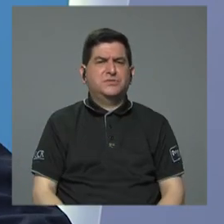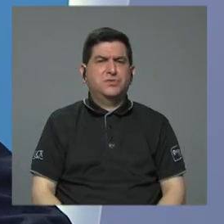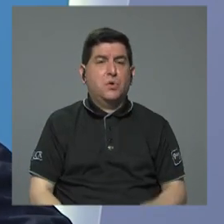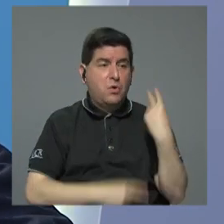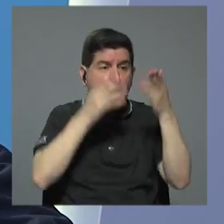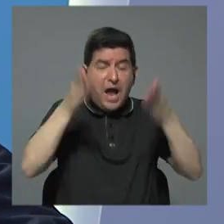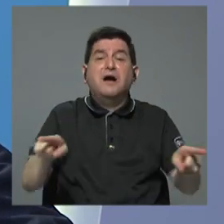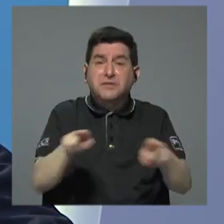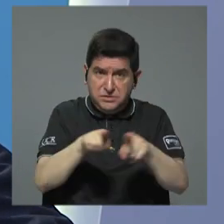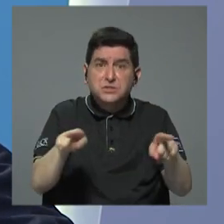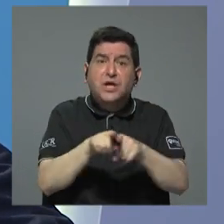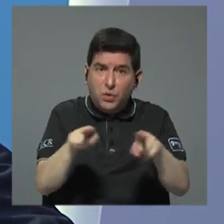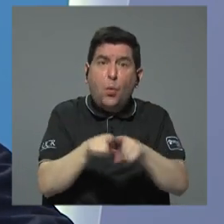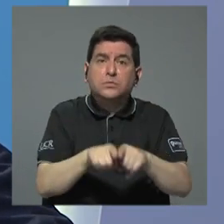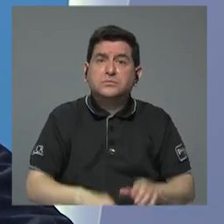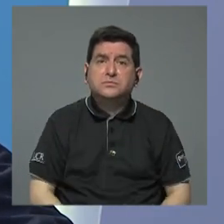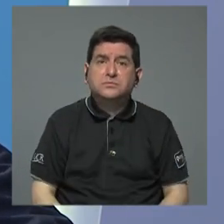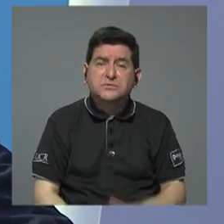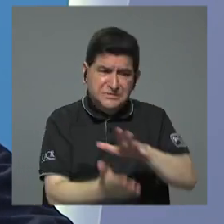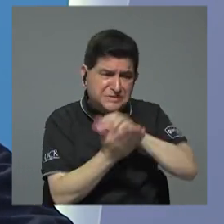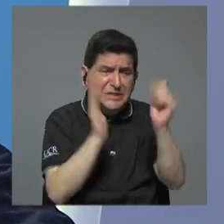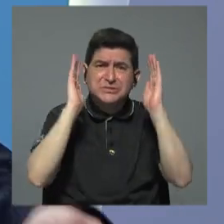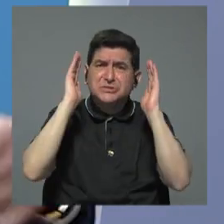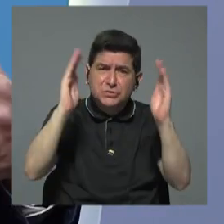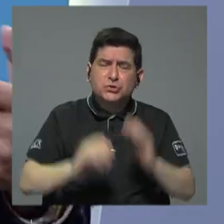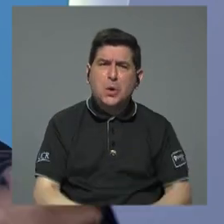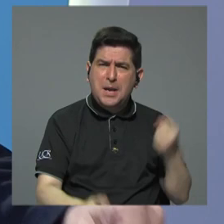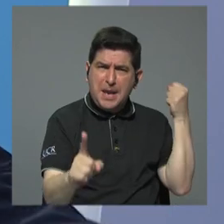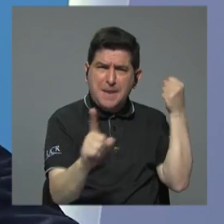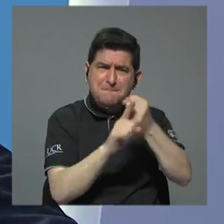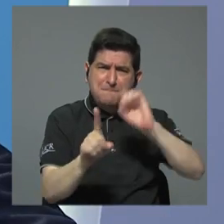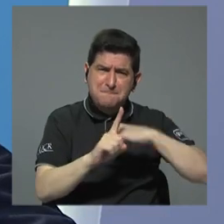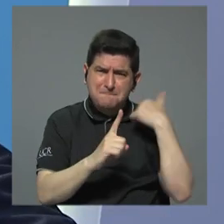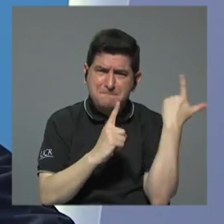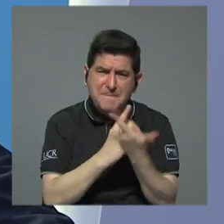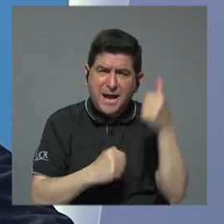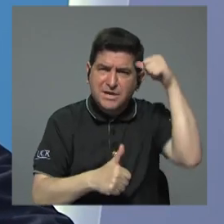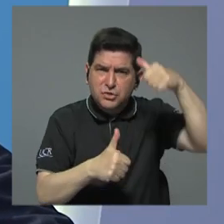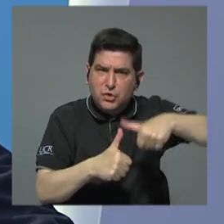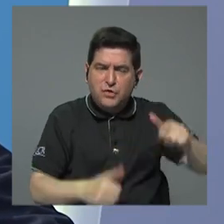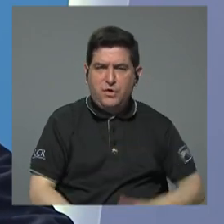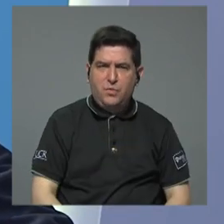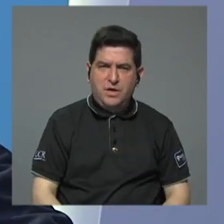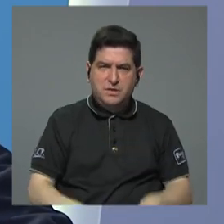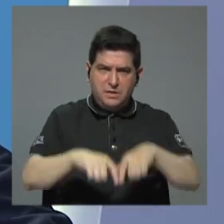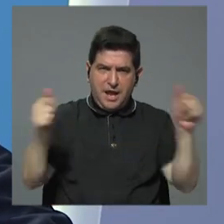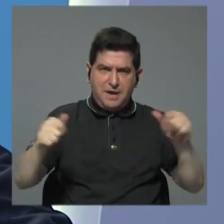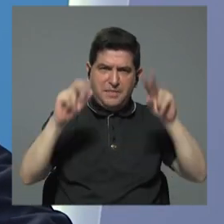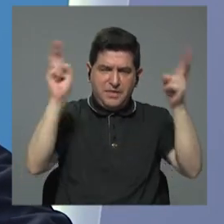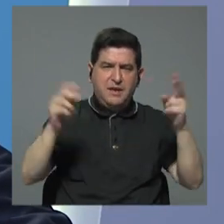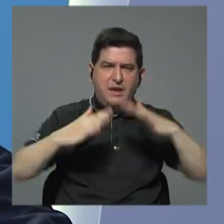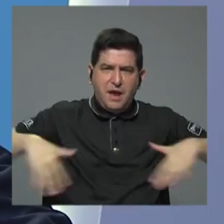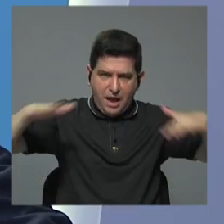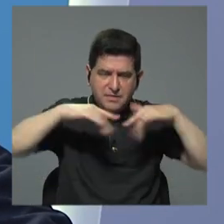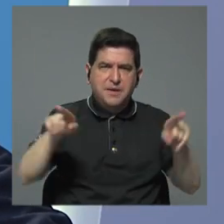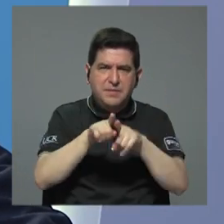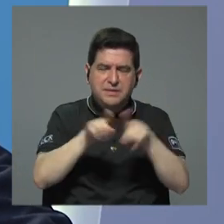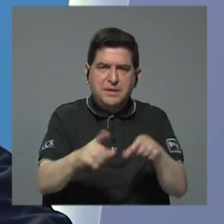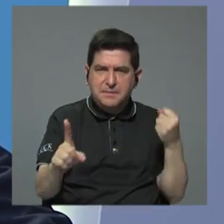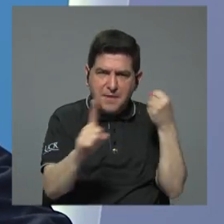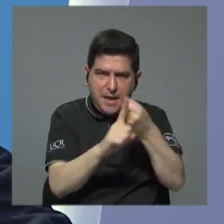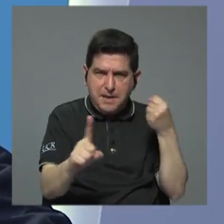vecinos también. El daño es terrible, el impacto social, recuerde que ahora cuando medimos todo el tema ambiental también vemos el